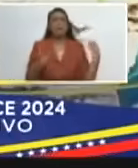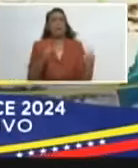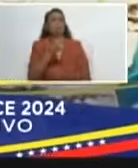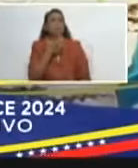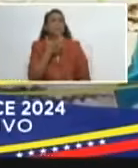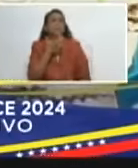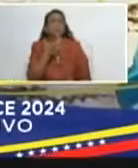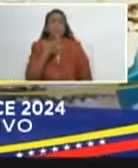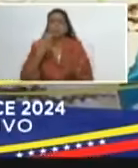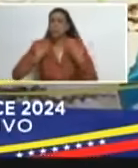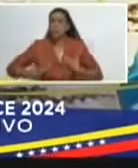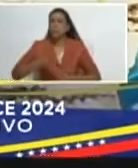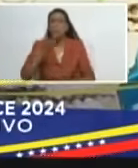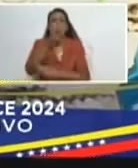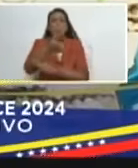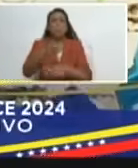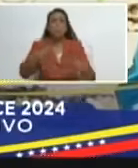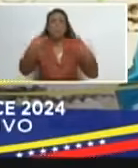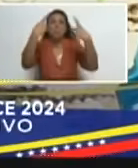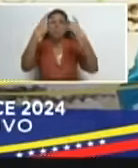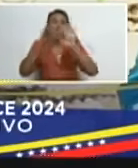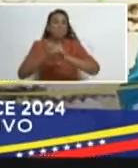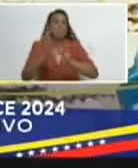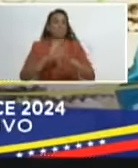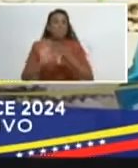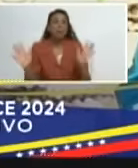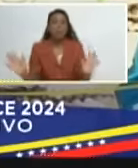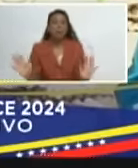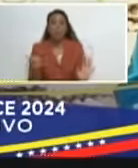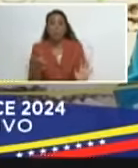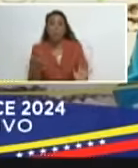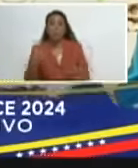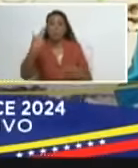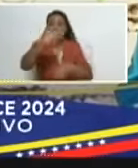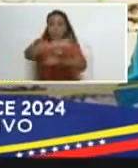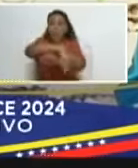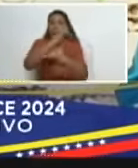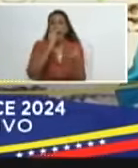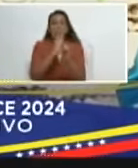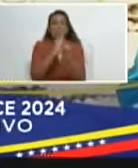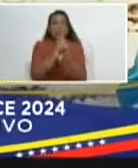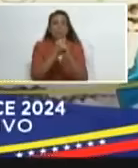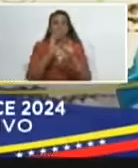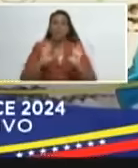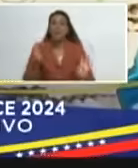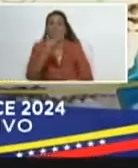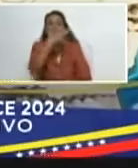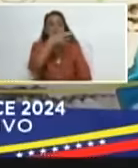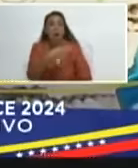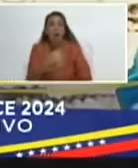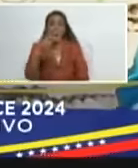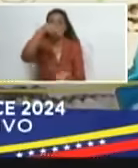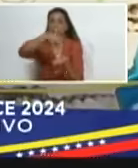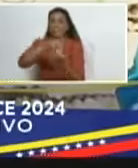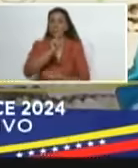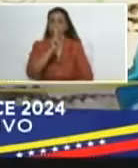una camisita, pum, salíamos en vivo, por medios y redes. No me podía parar, pues.